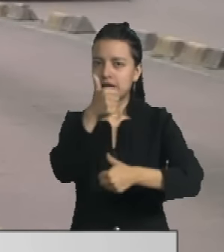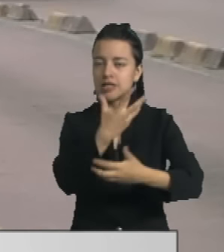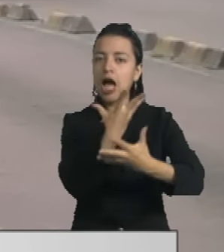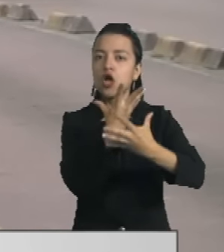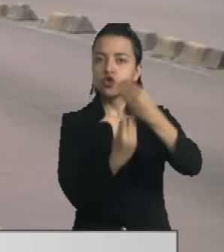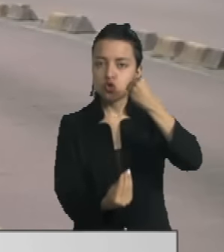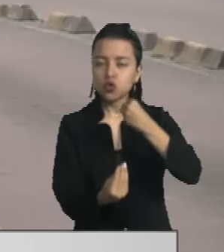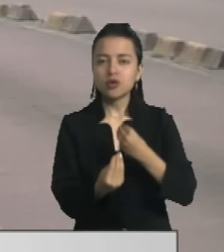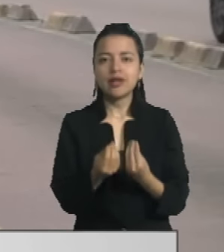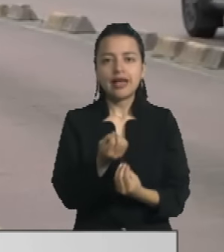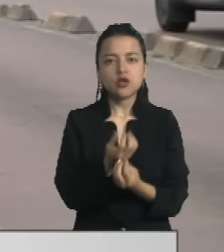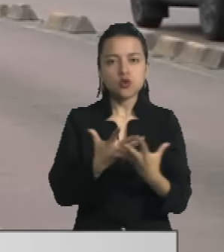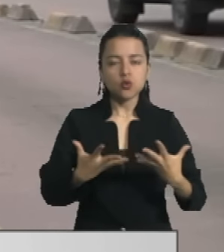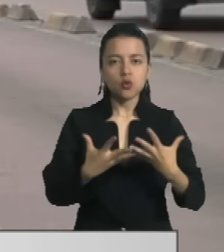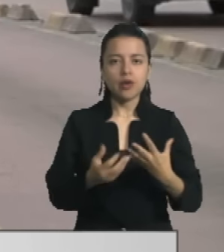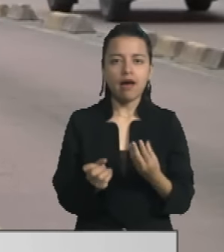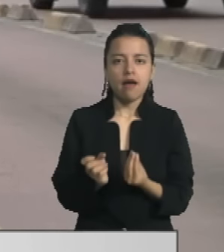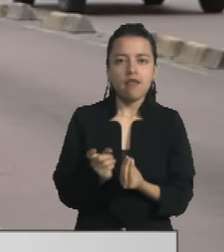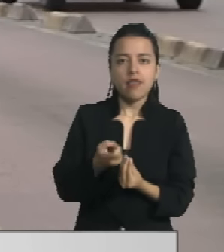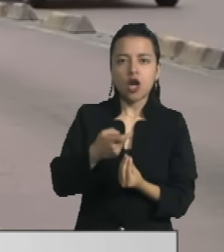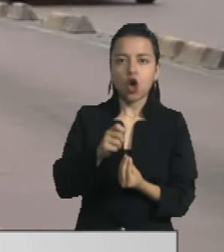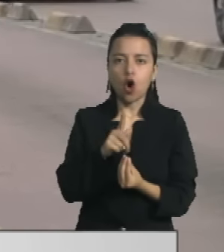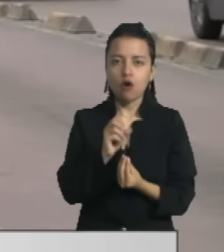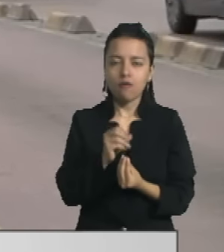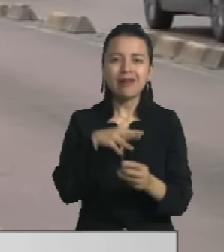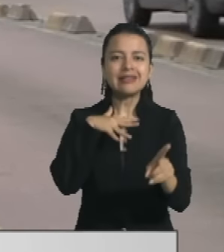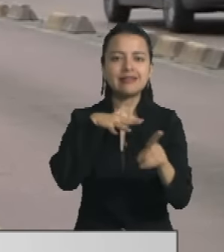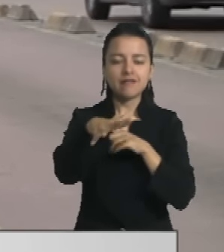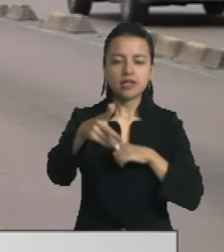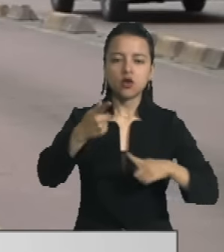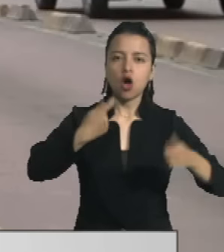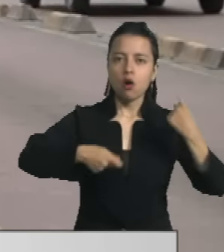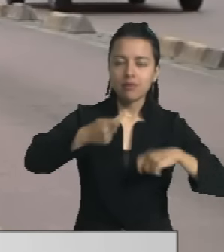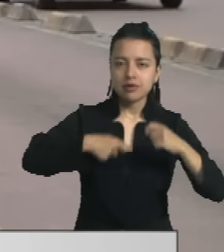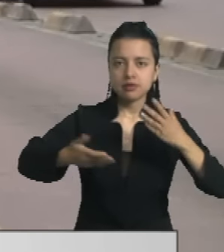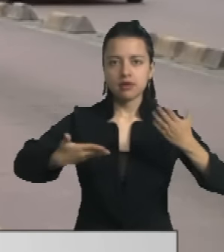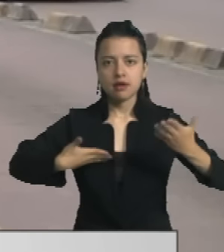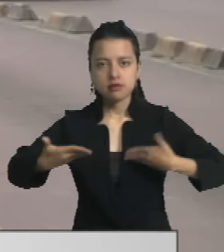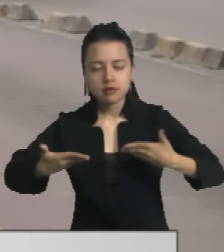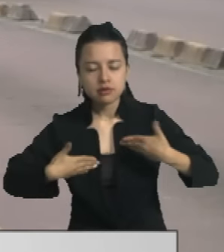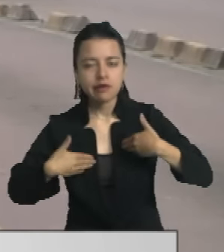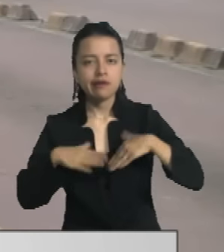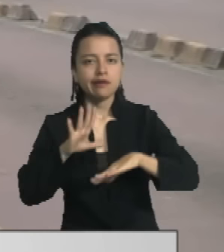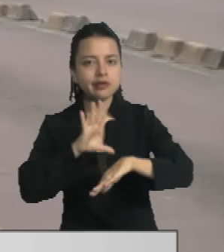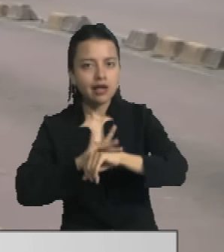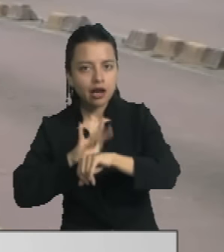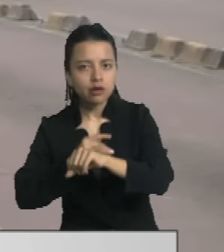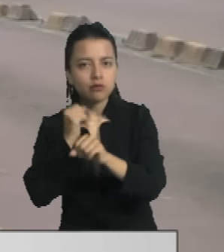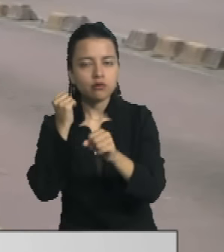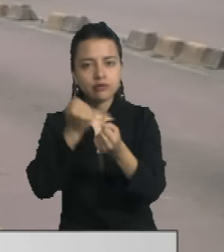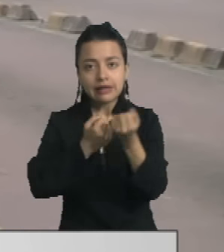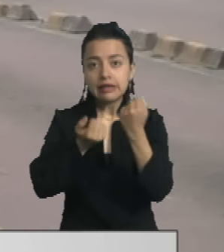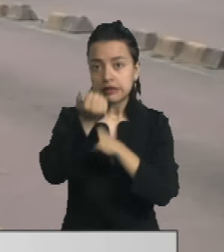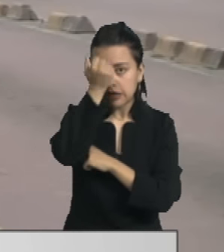del Clan del Golfo que estaría afectando a comerciantes personal de la salud y Asimismo a